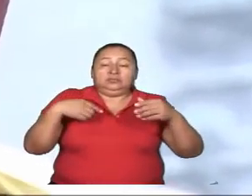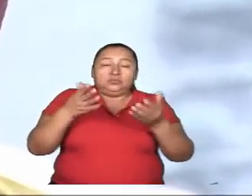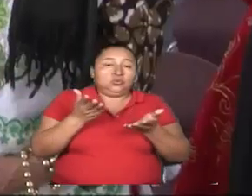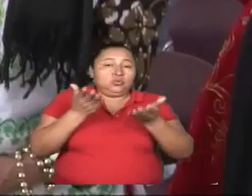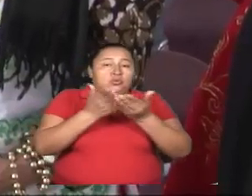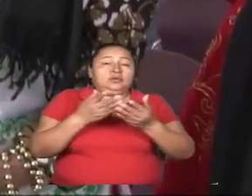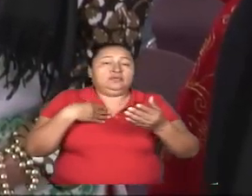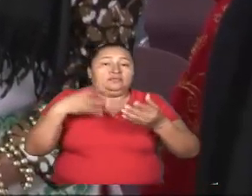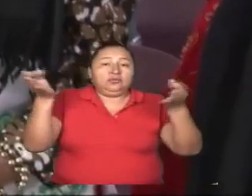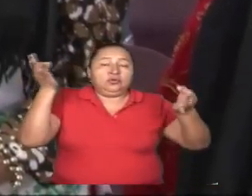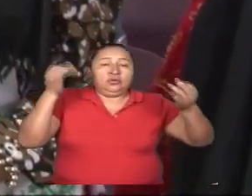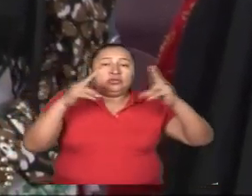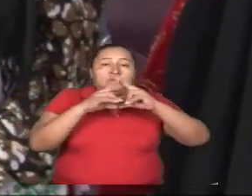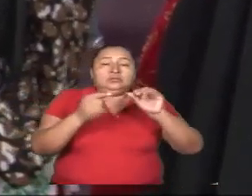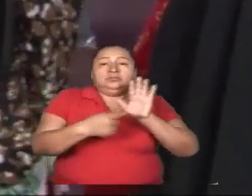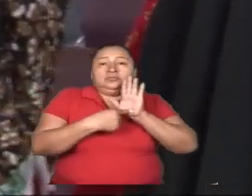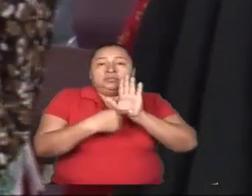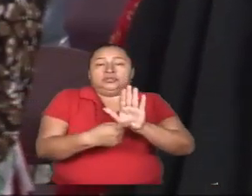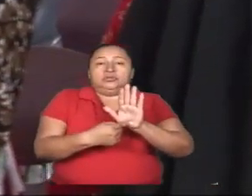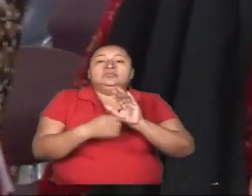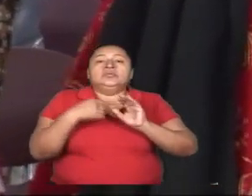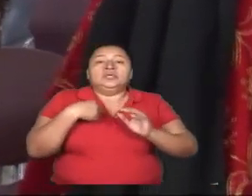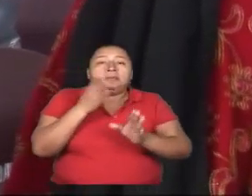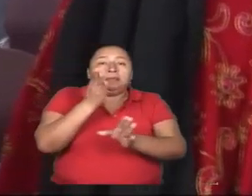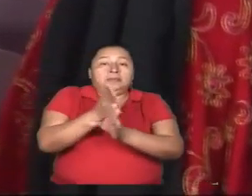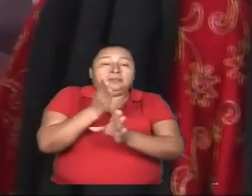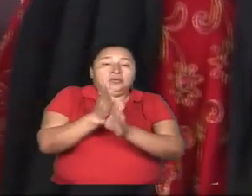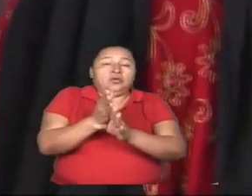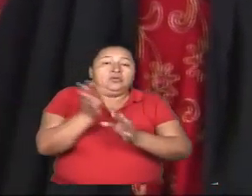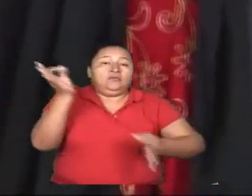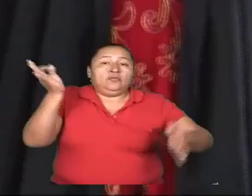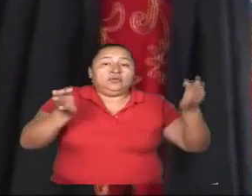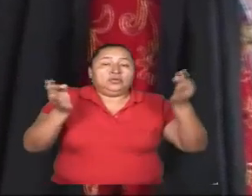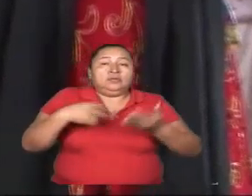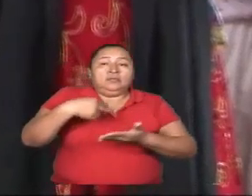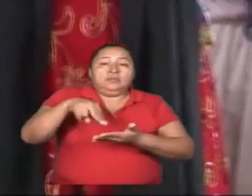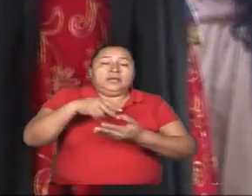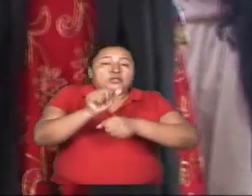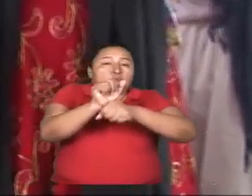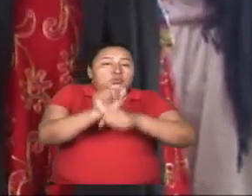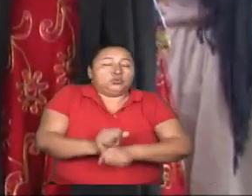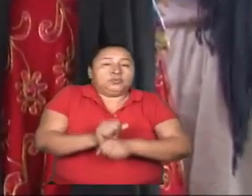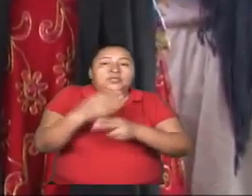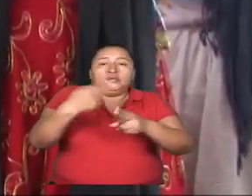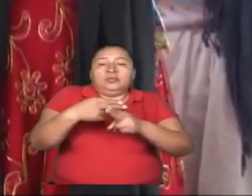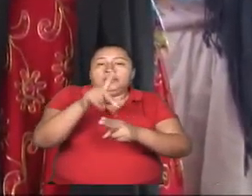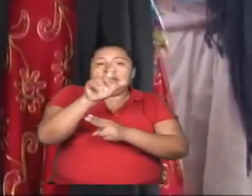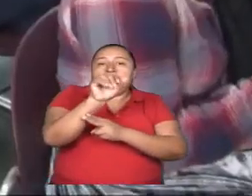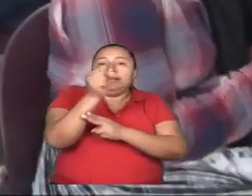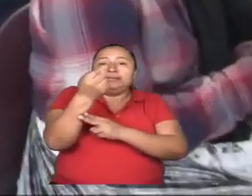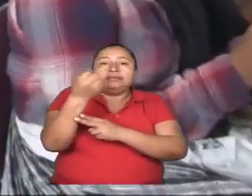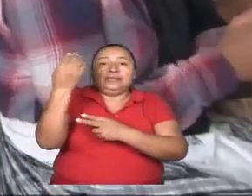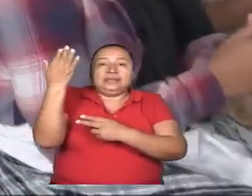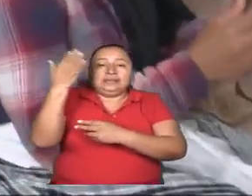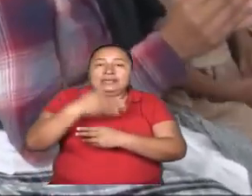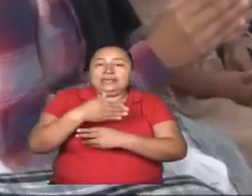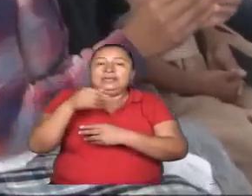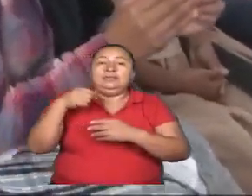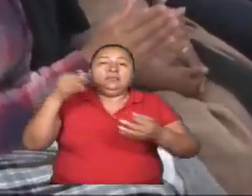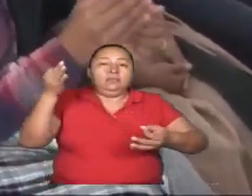nicaragüense, inició la presentación oficial del documental folclórico del baile tradicional Las Negras de Monimbó, con el que se